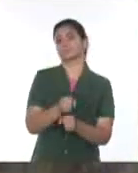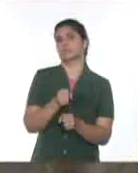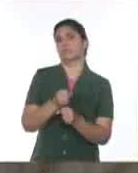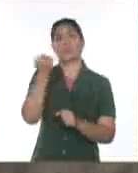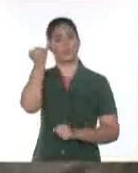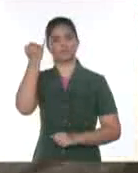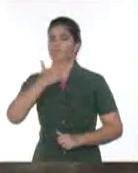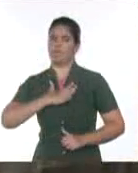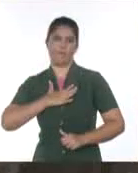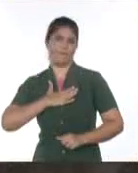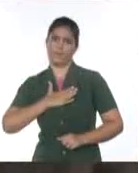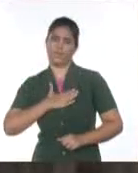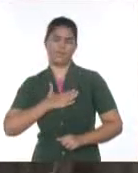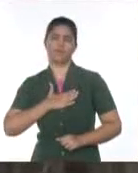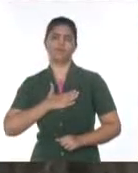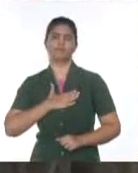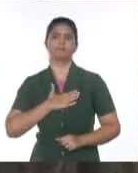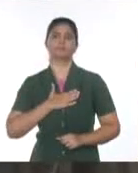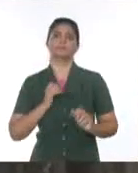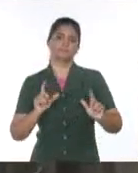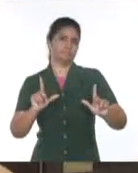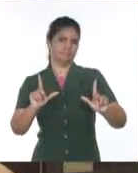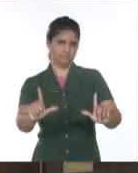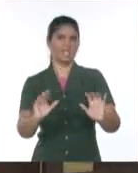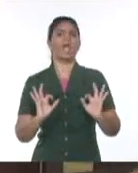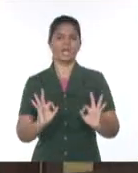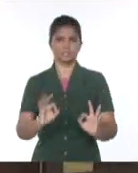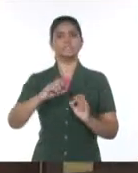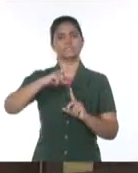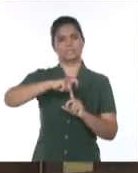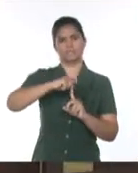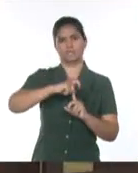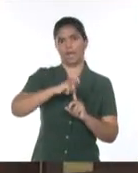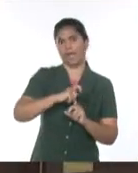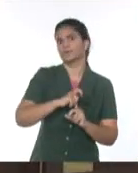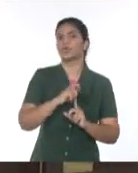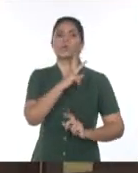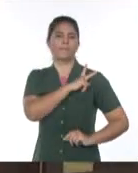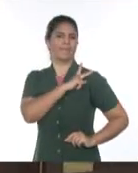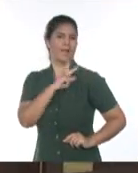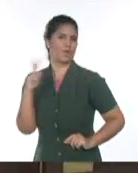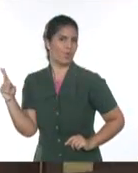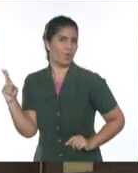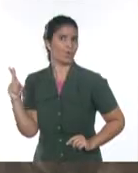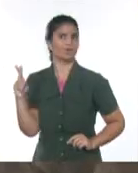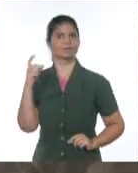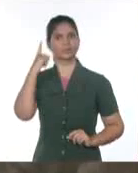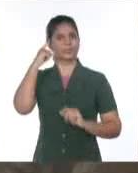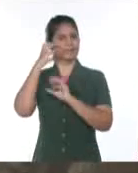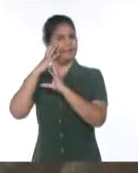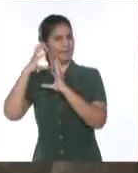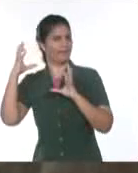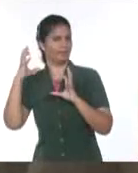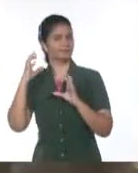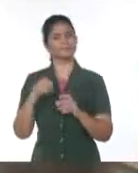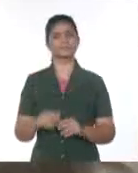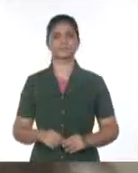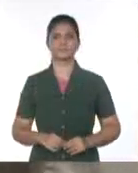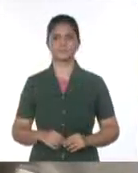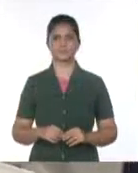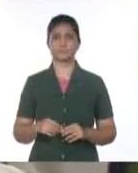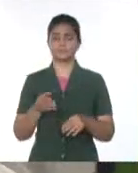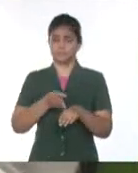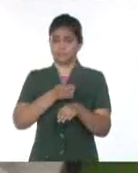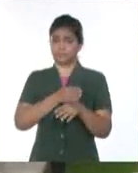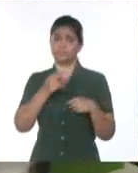propia del Buró Sindical, porque así debe ser el sindicato, debe ser a la altura de los tiempos que estamos viviendo. Previos a la